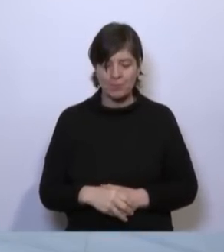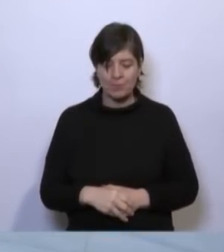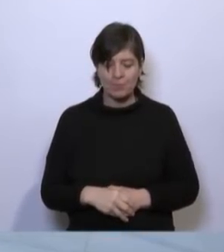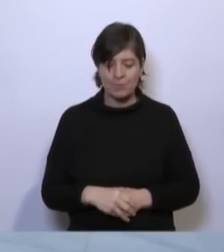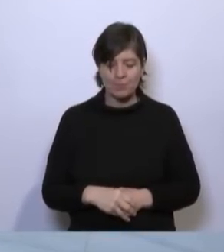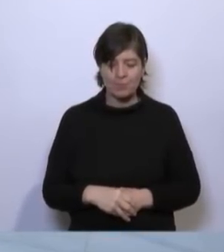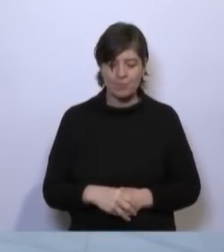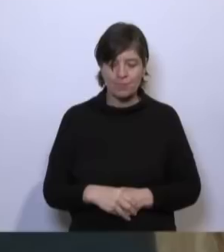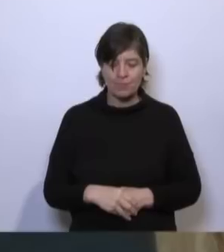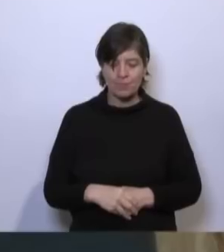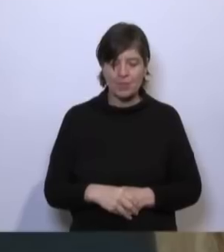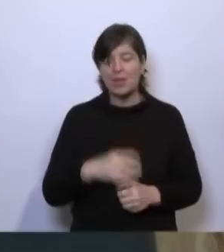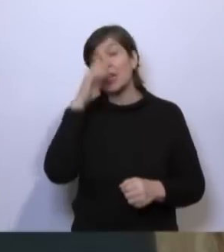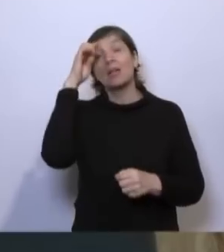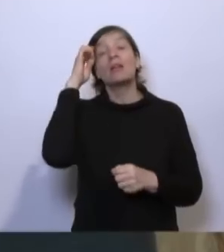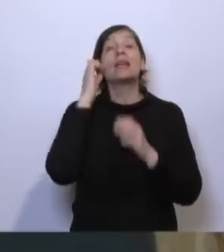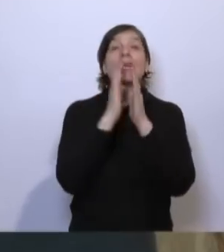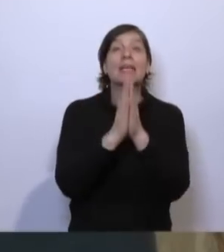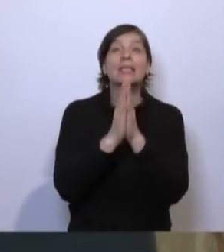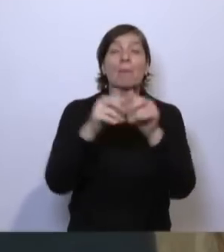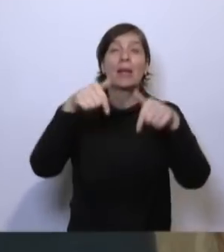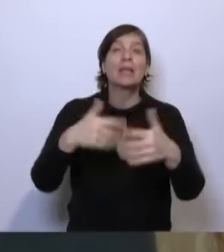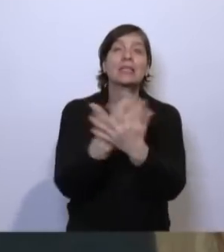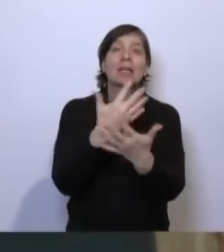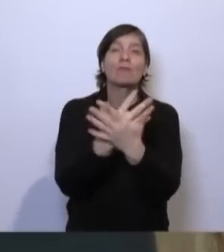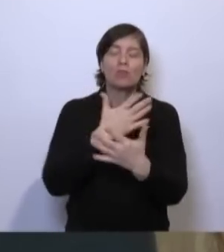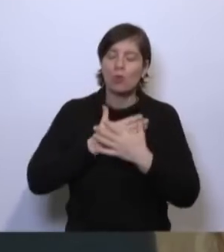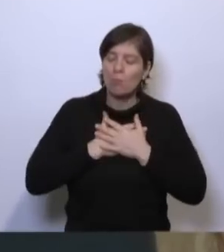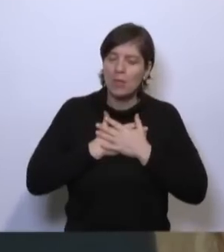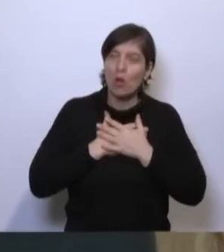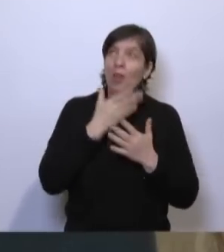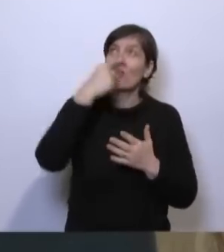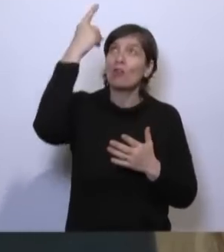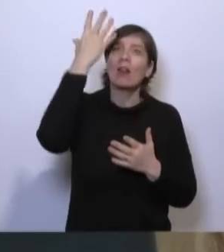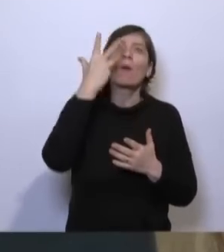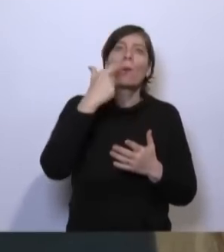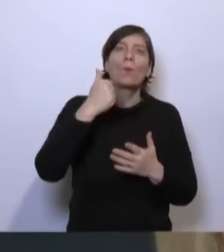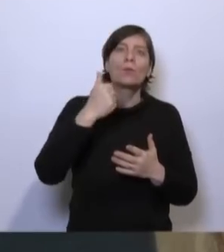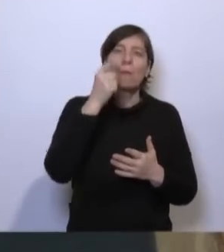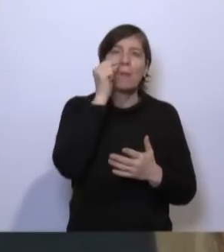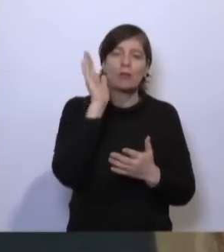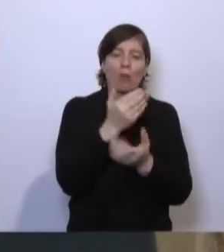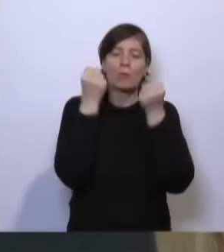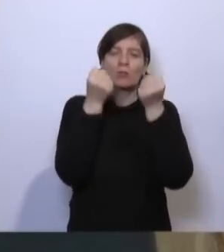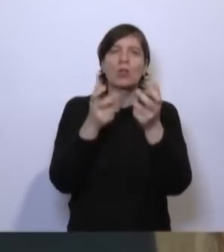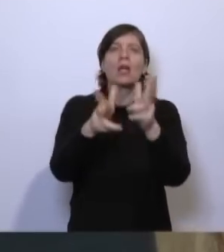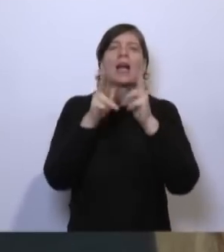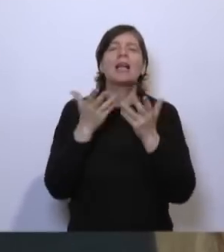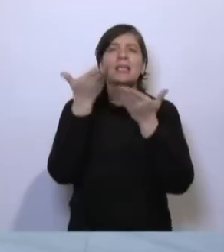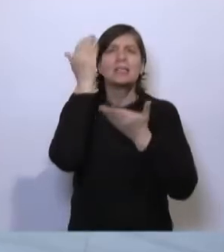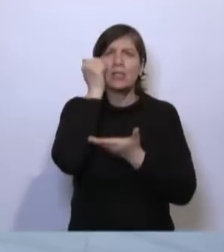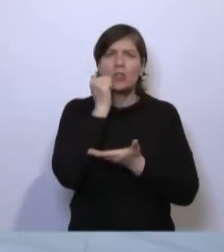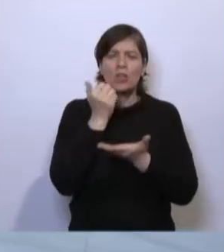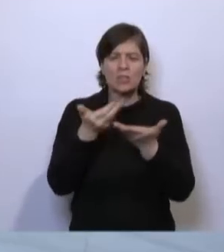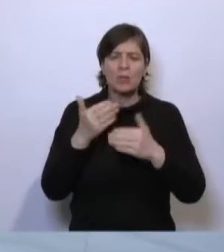pan. Recen, hermanos, para que este sacrificio nuestro sea agradable a Dios Padre Todopoderoso. Que el Señor reciba